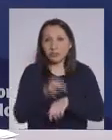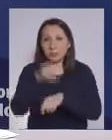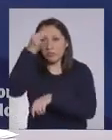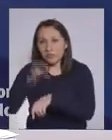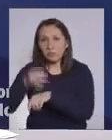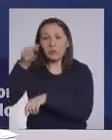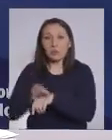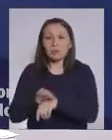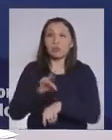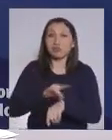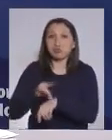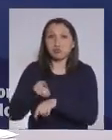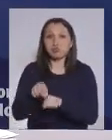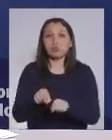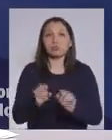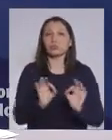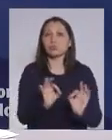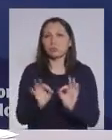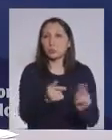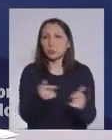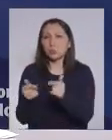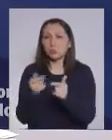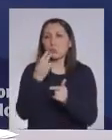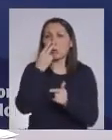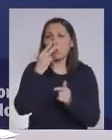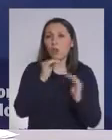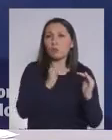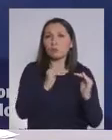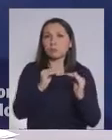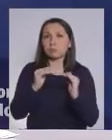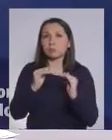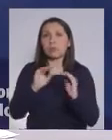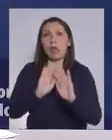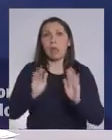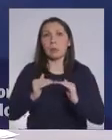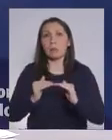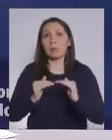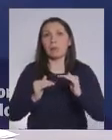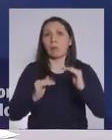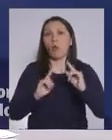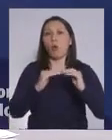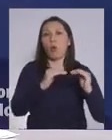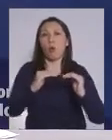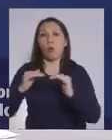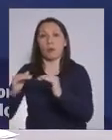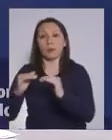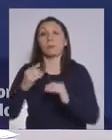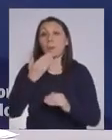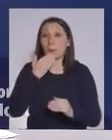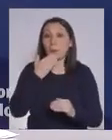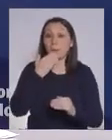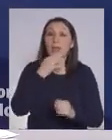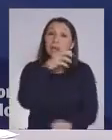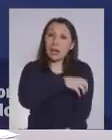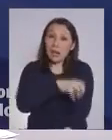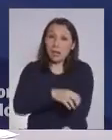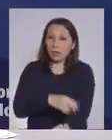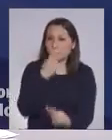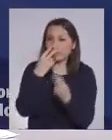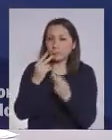y afortunadamente estamos observando una estabilización además de las regiones nos